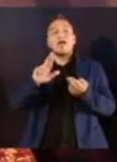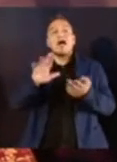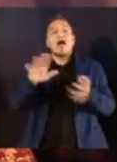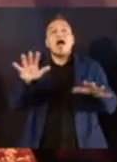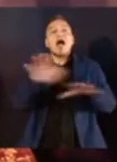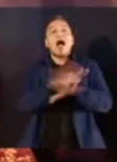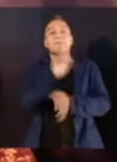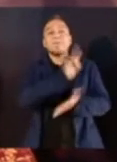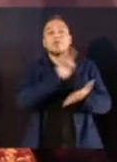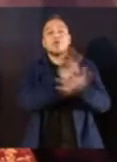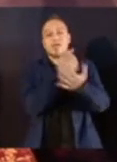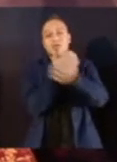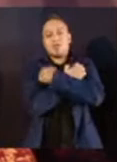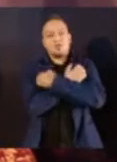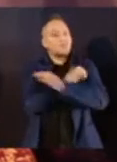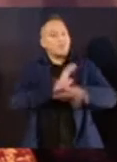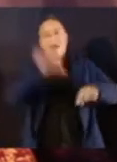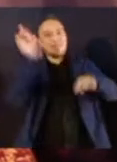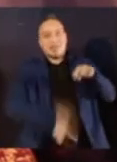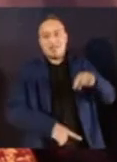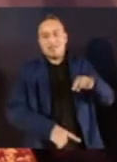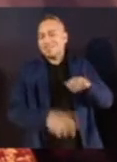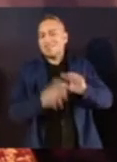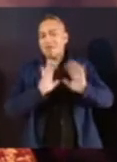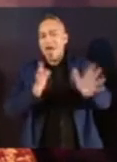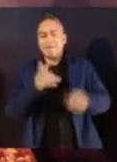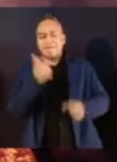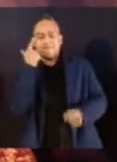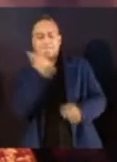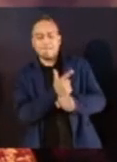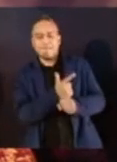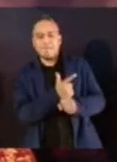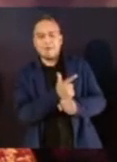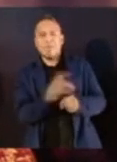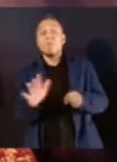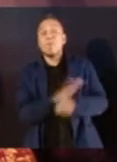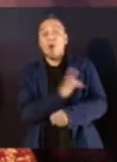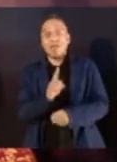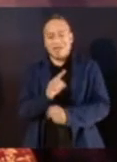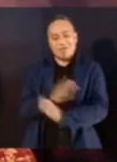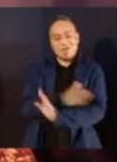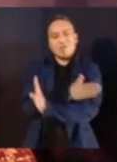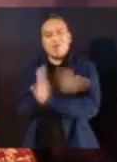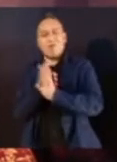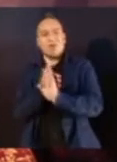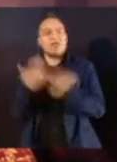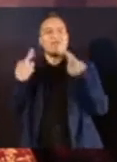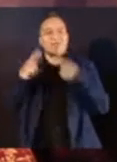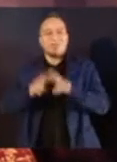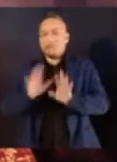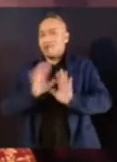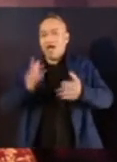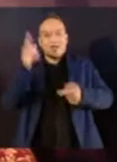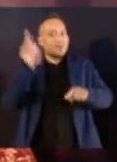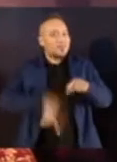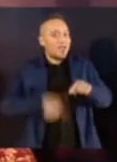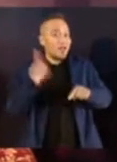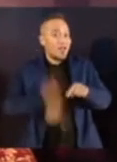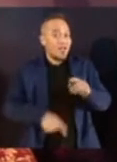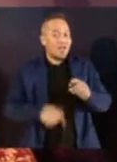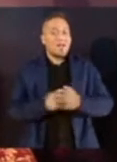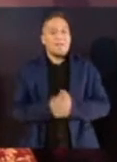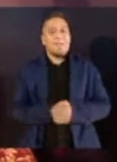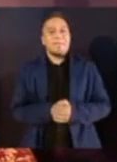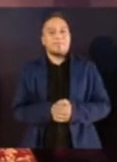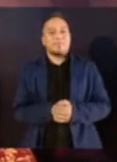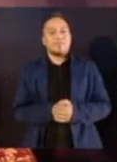agraviaba directamente a los maestros, y pues ya acabo de decir en mis palabras formales lo que significa